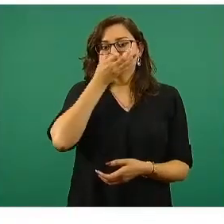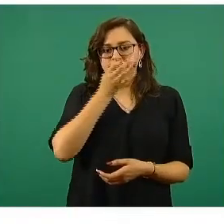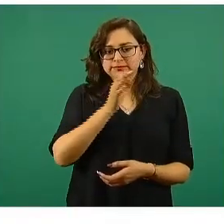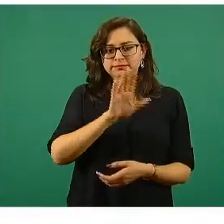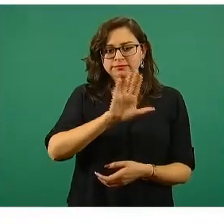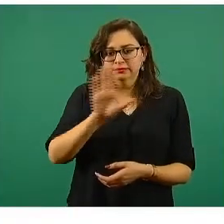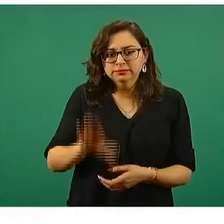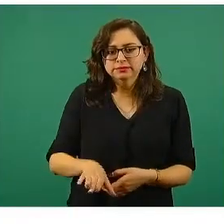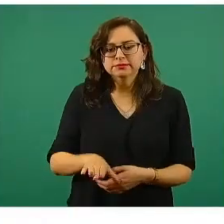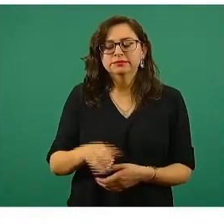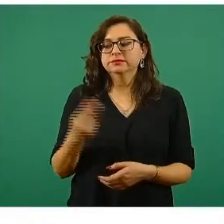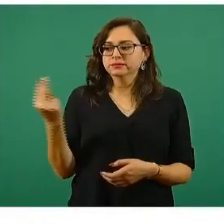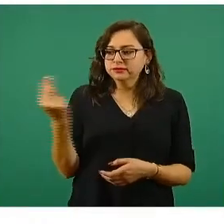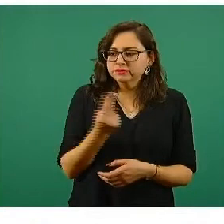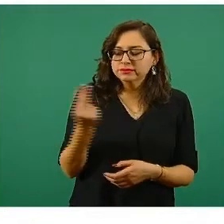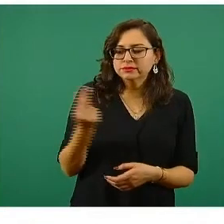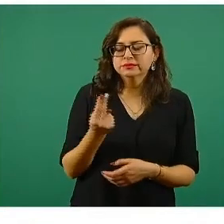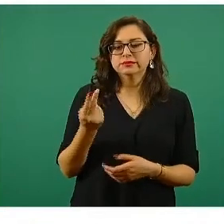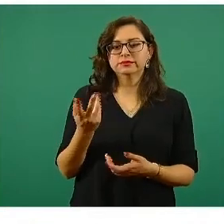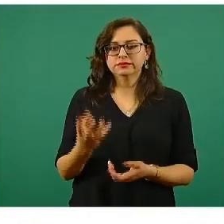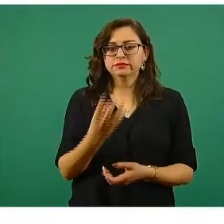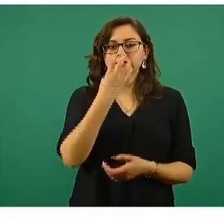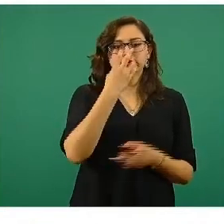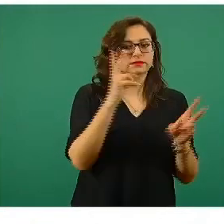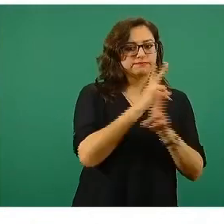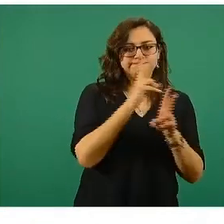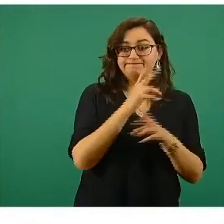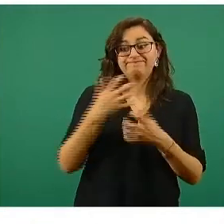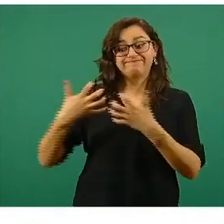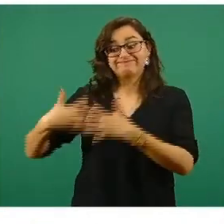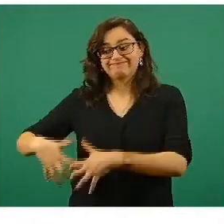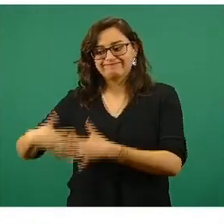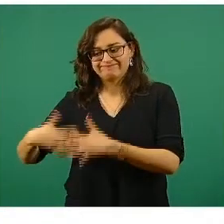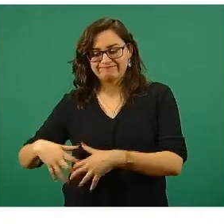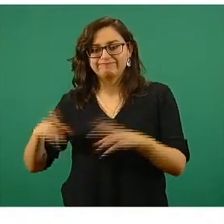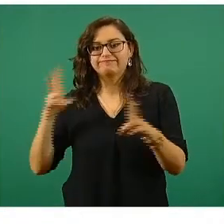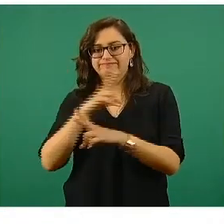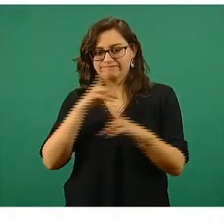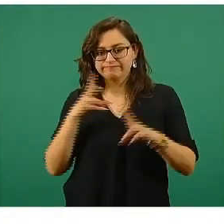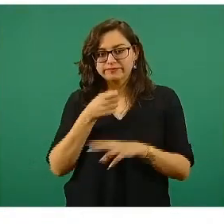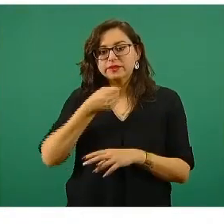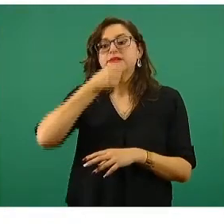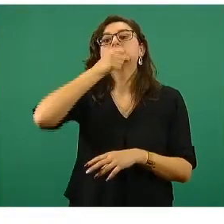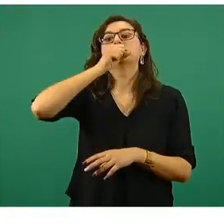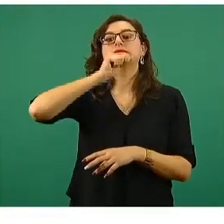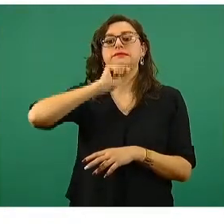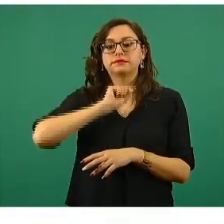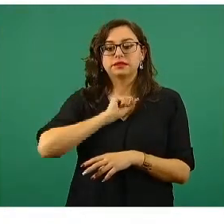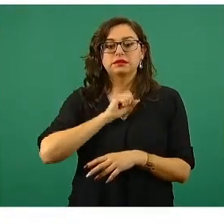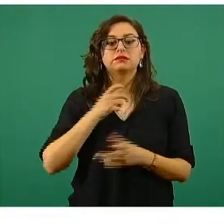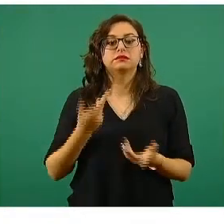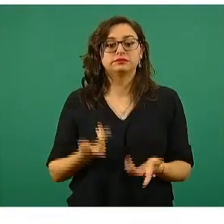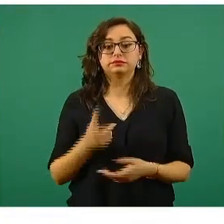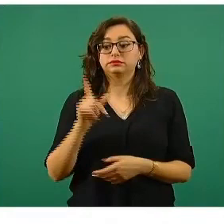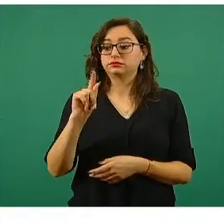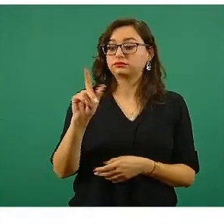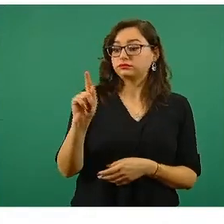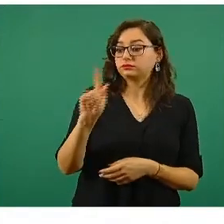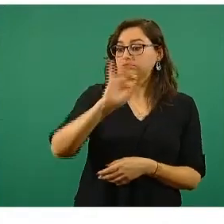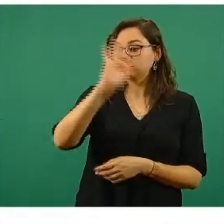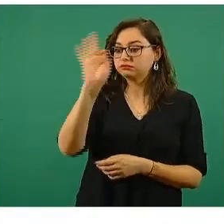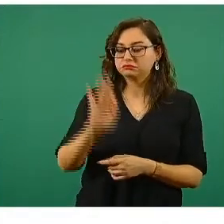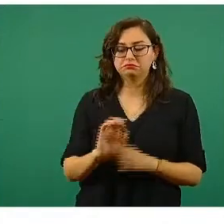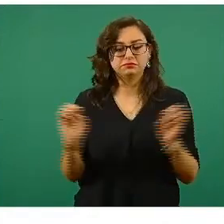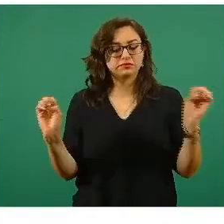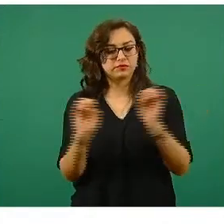que requieren además de esta asistencia ventilatoria. Continuamos igualmente sin entidades rebasando el nivel de seguridad del